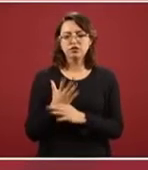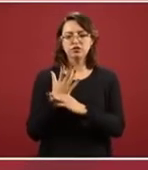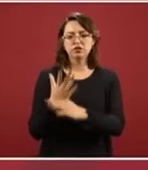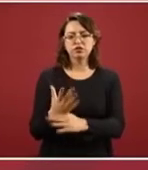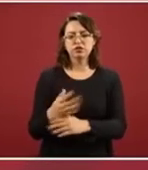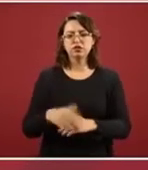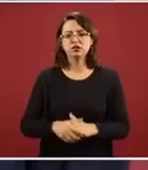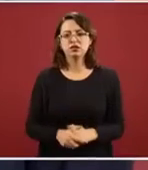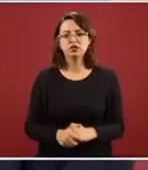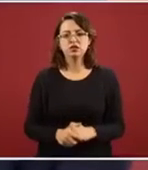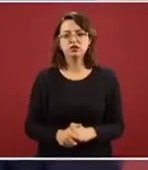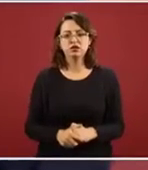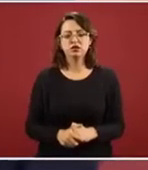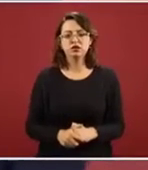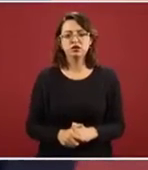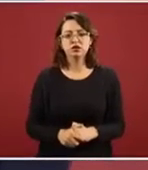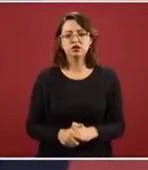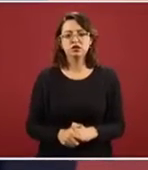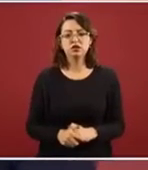estar en la presidencia